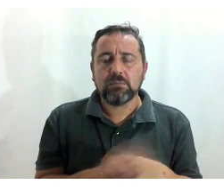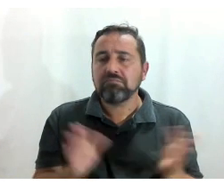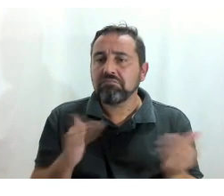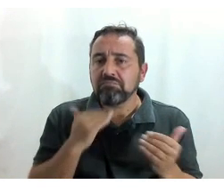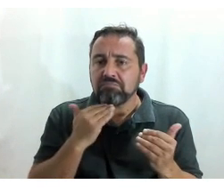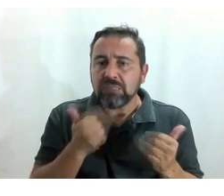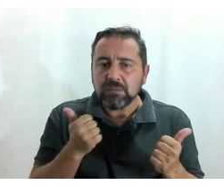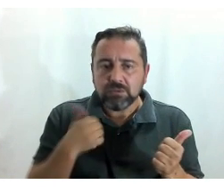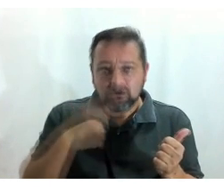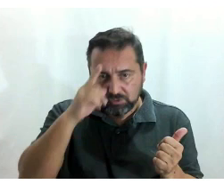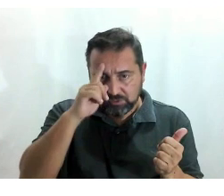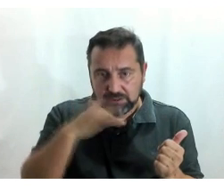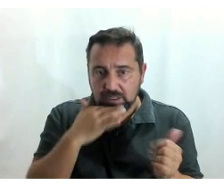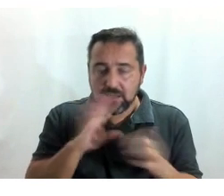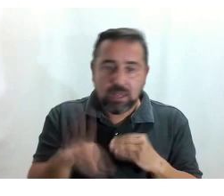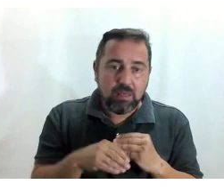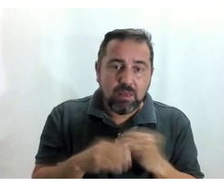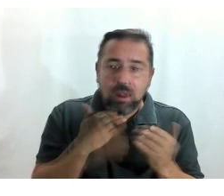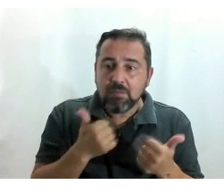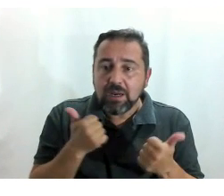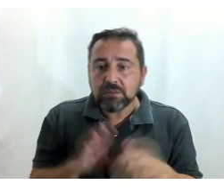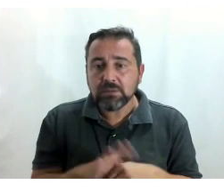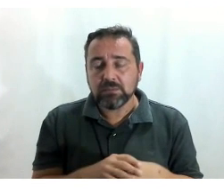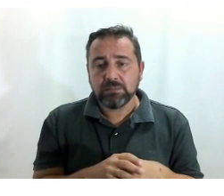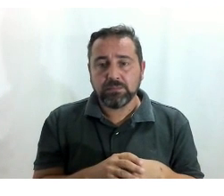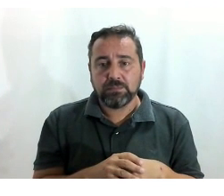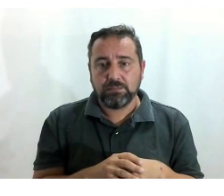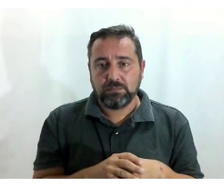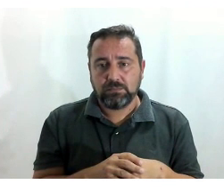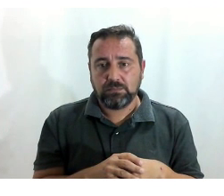¿Alguien, no sé si alguien quiere añadir algo más?